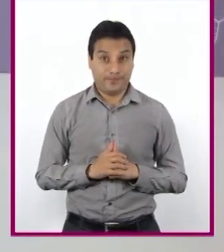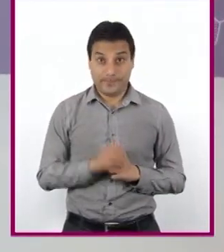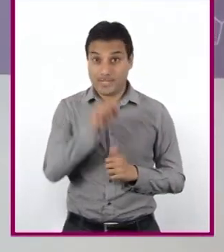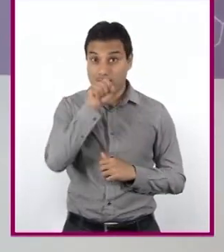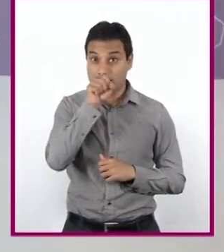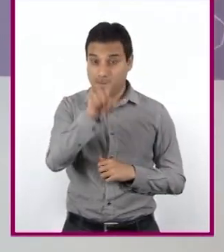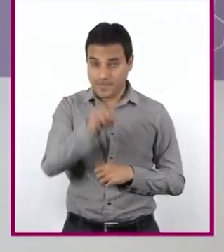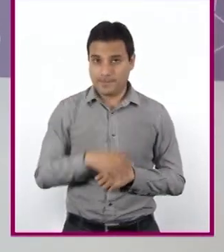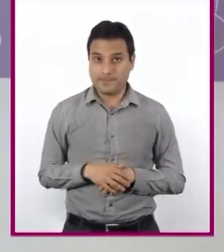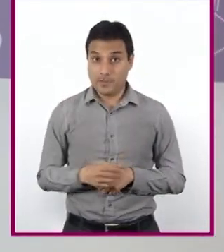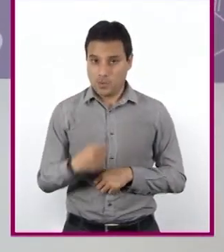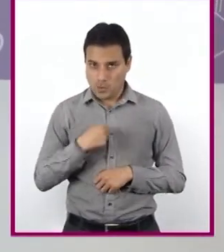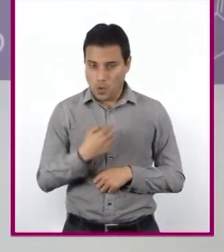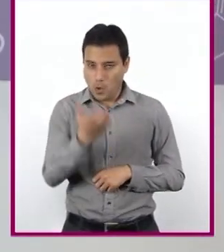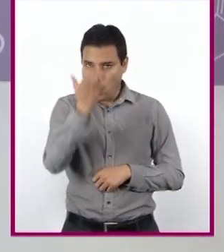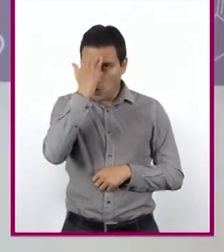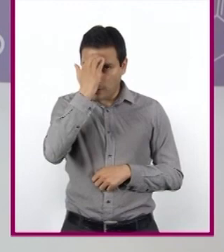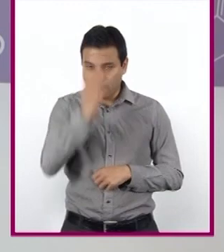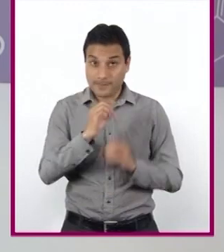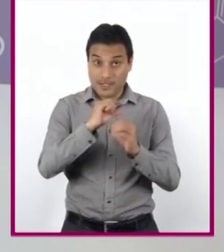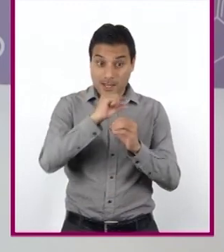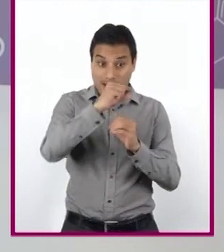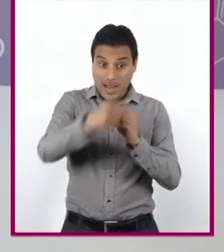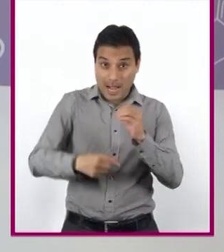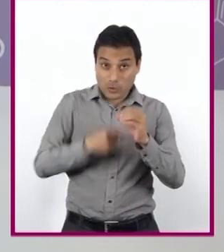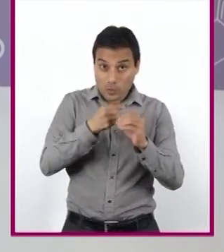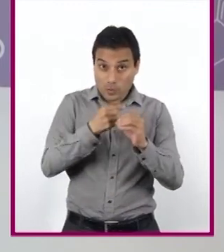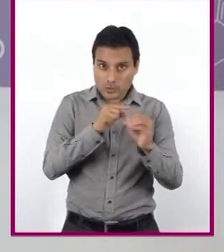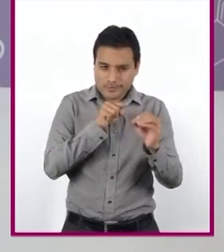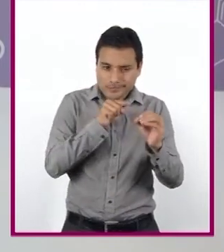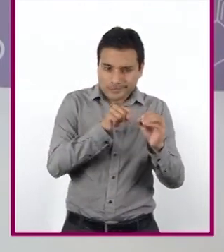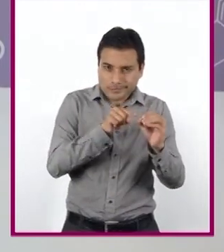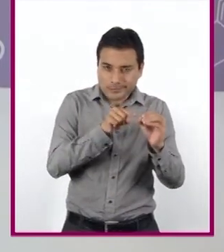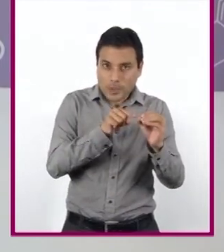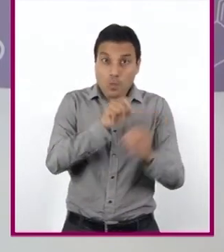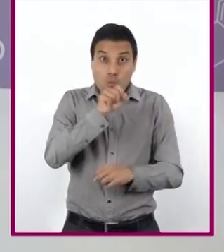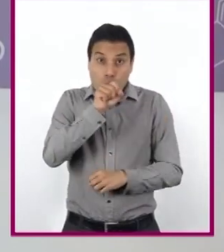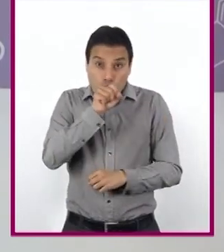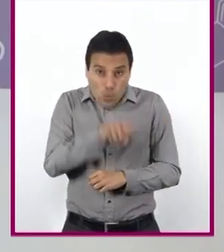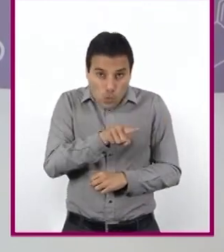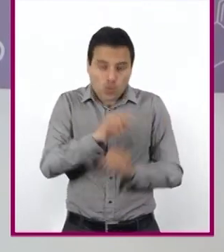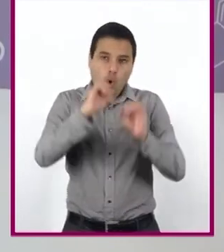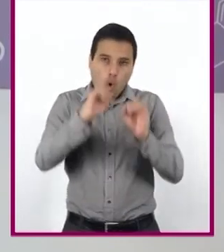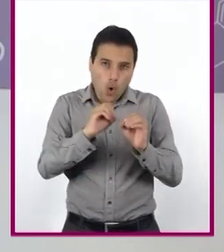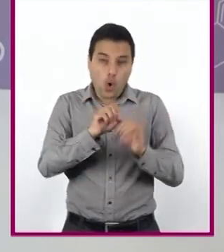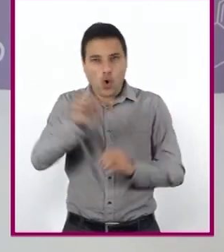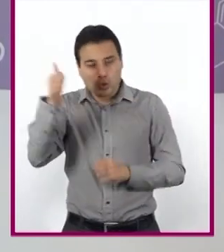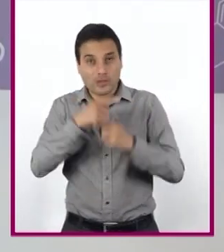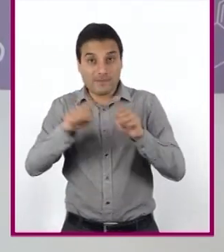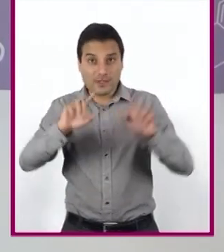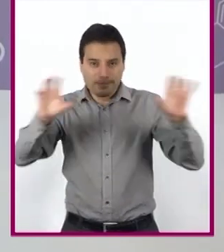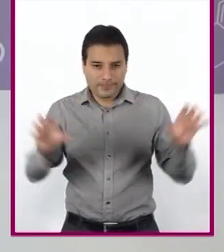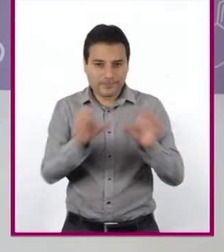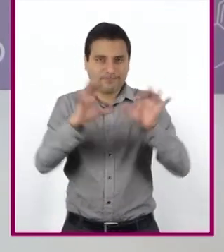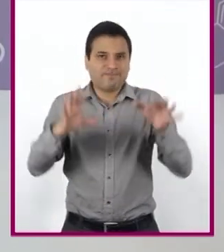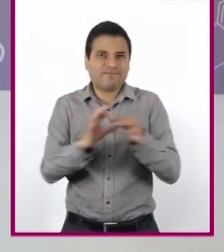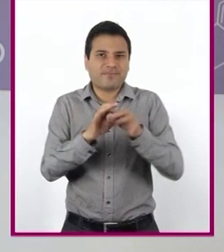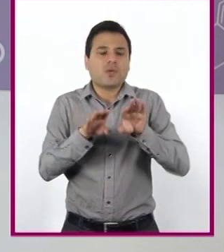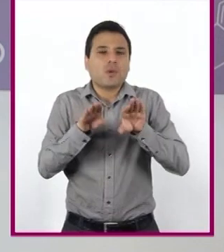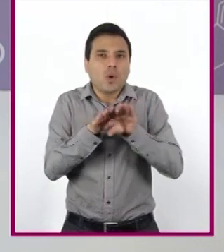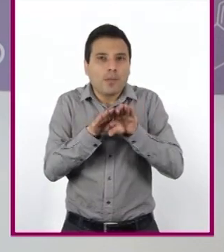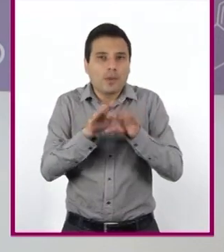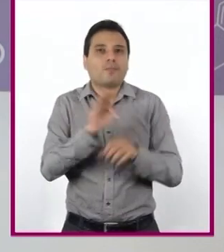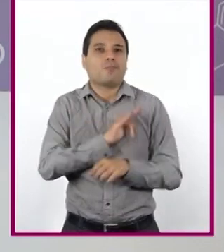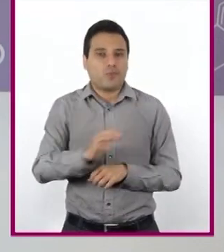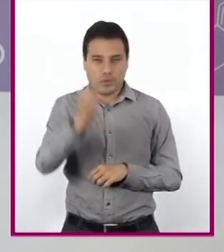reconocer cómo interactúan los átomos del mismo elemento químico o de elementos diferentes, visualizar